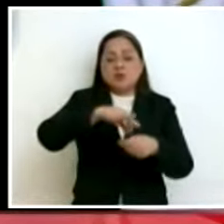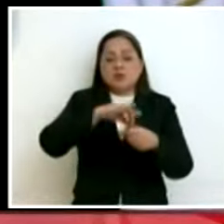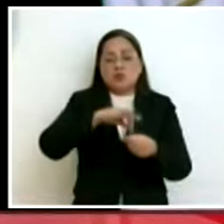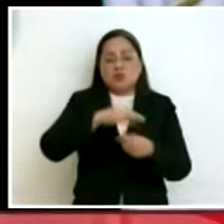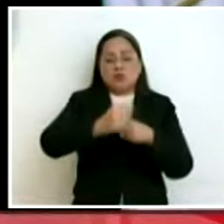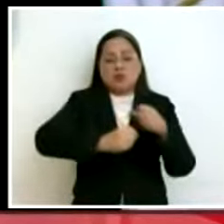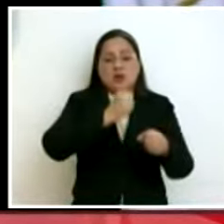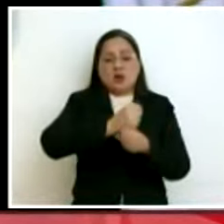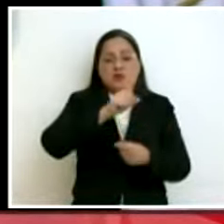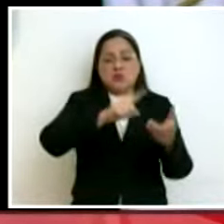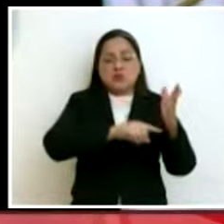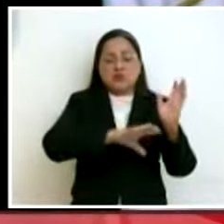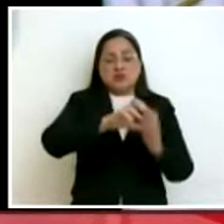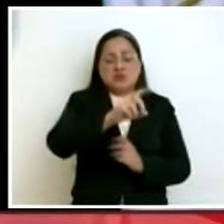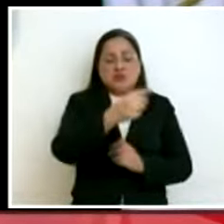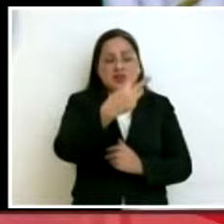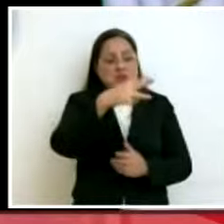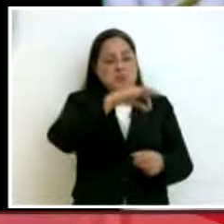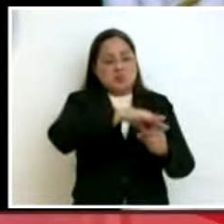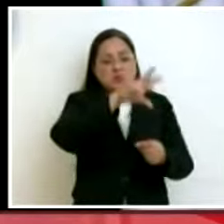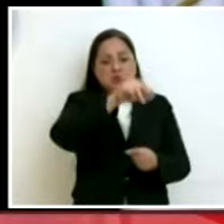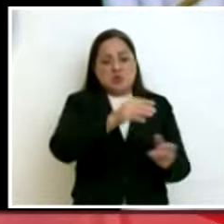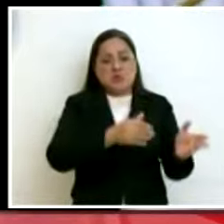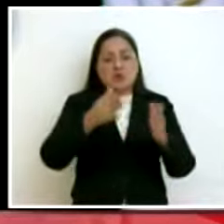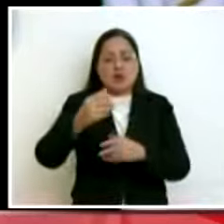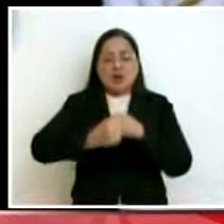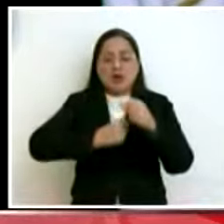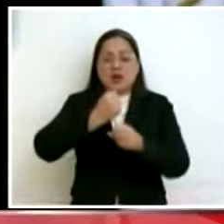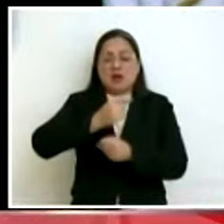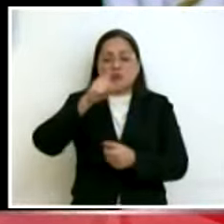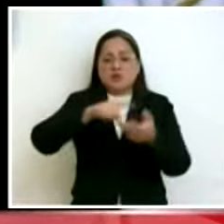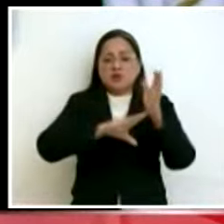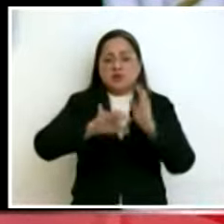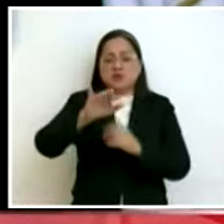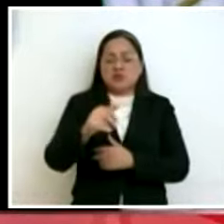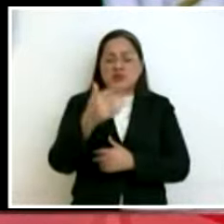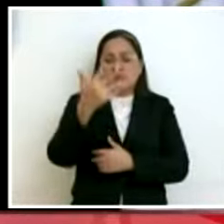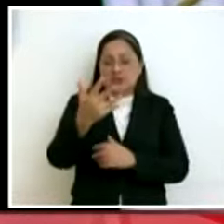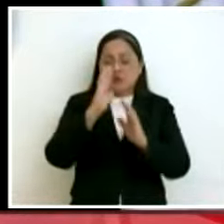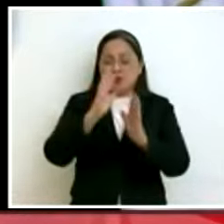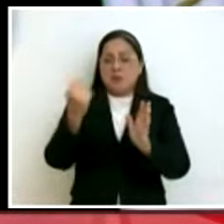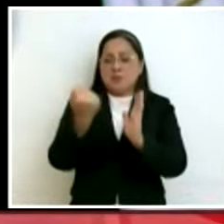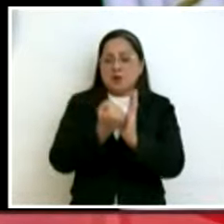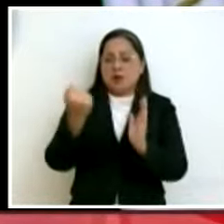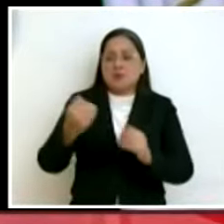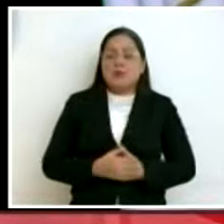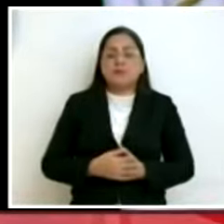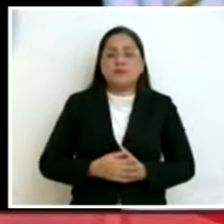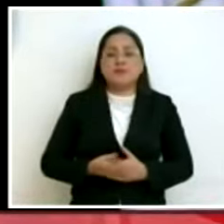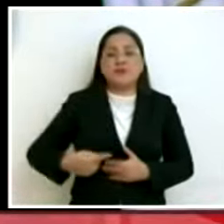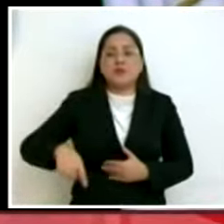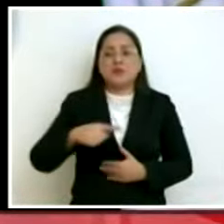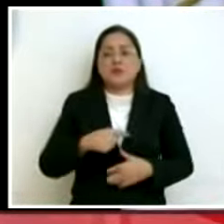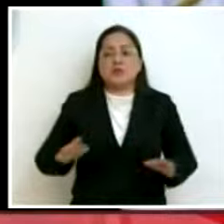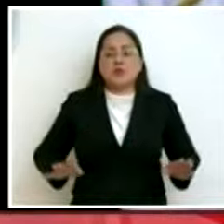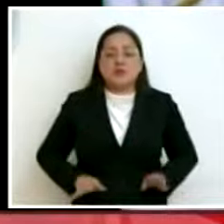33 y se aprobó hasta el no podemos llegar a esa conducta